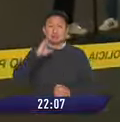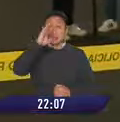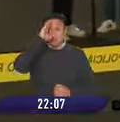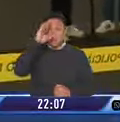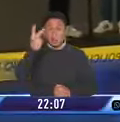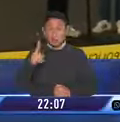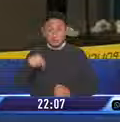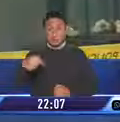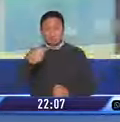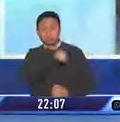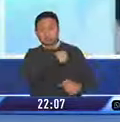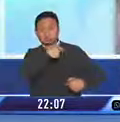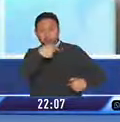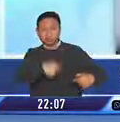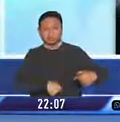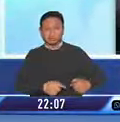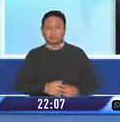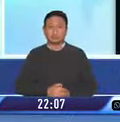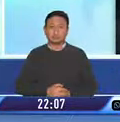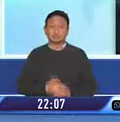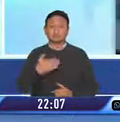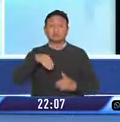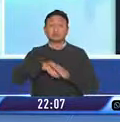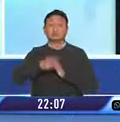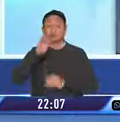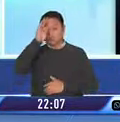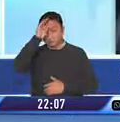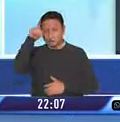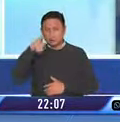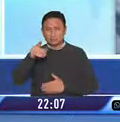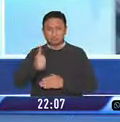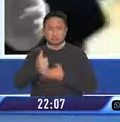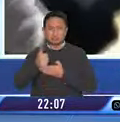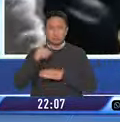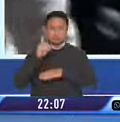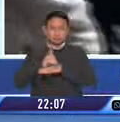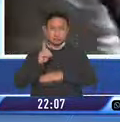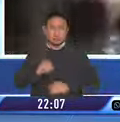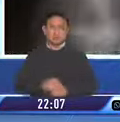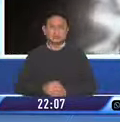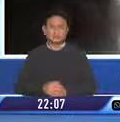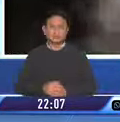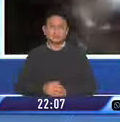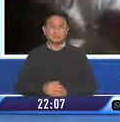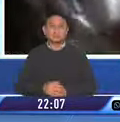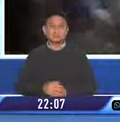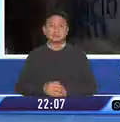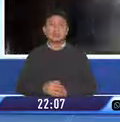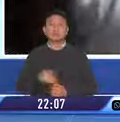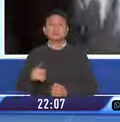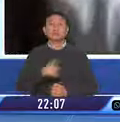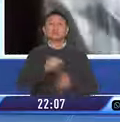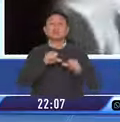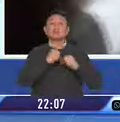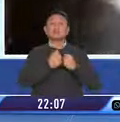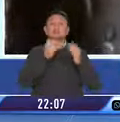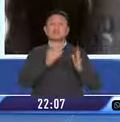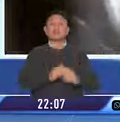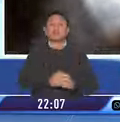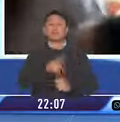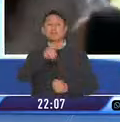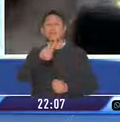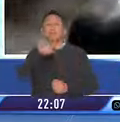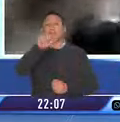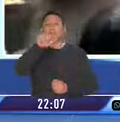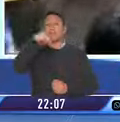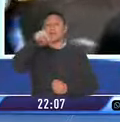policías que están heridos y también internados en una evaluación clínica, mientras que Ricardo Vanegas, quien también llegó hasta acá,